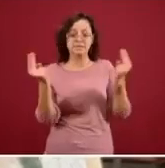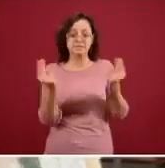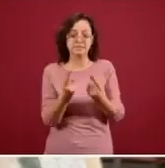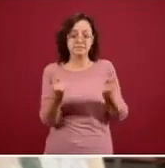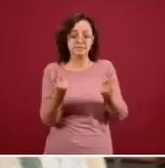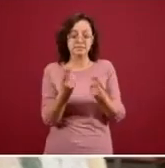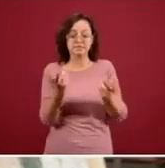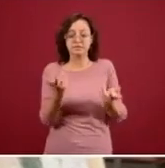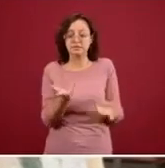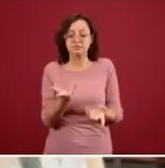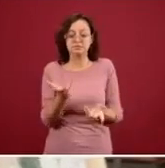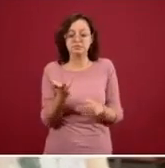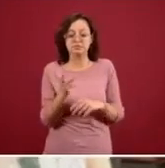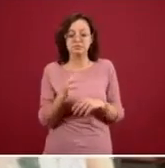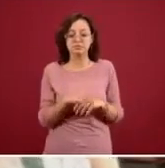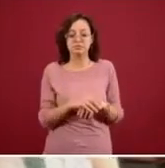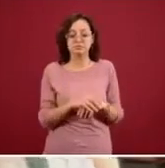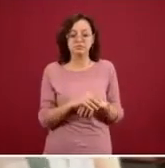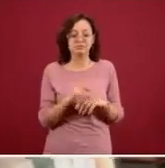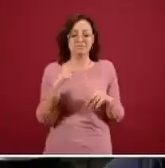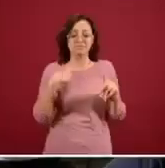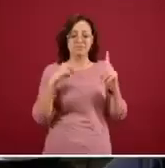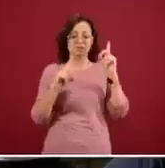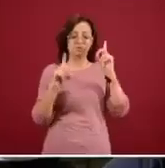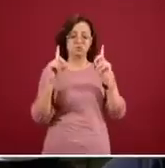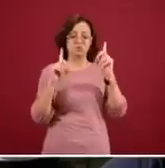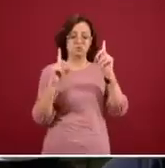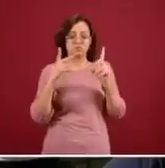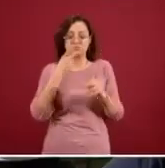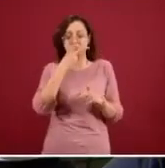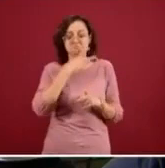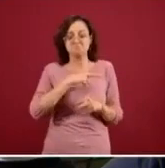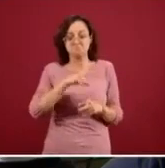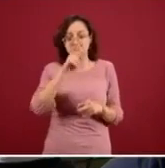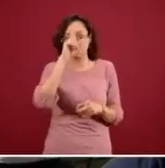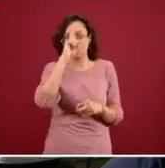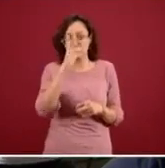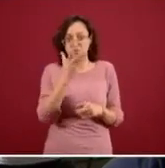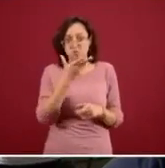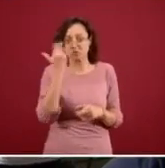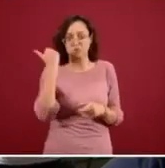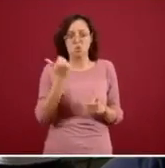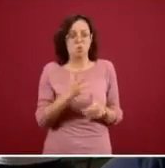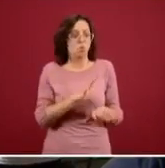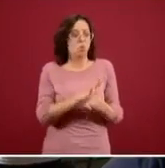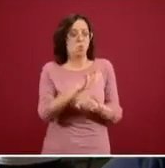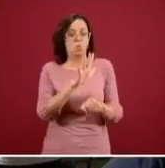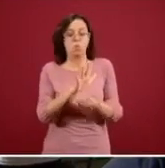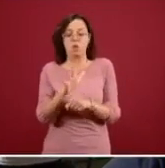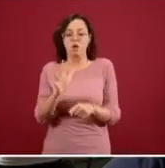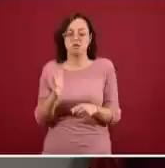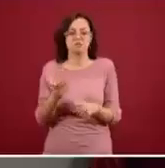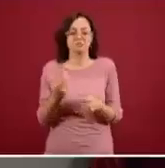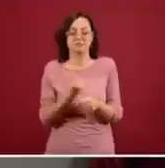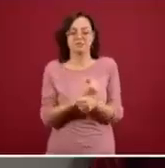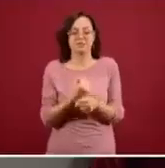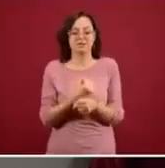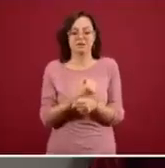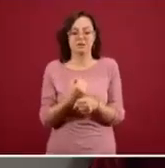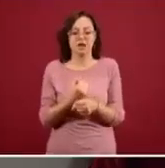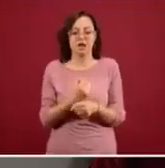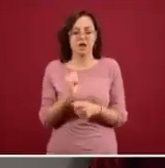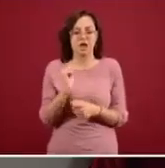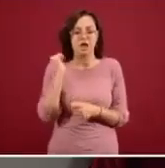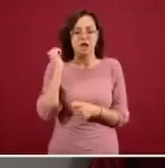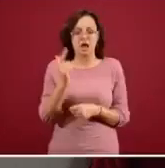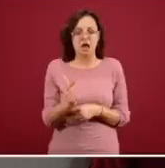necesite más, no sé, eso es un poco por la ignorancia de no saber cómo funciona esto de la sangre, si hay